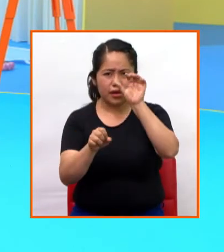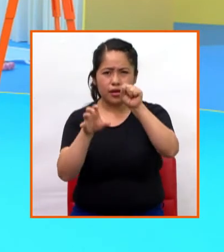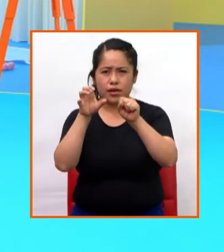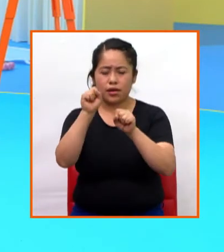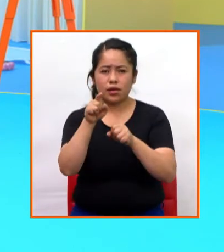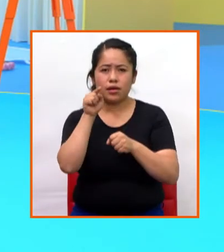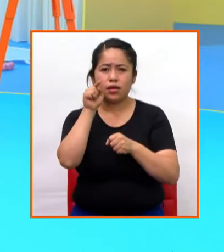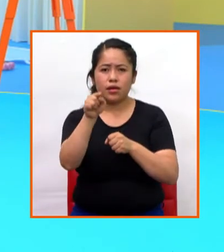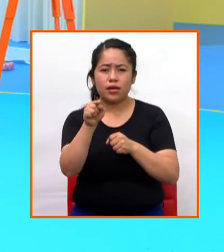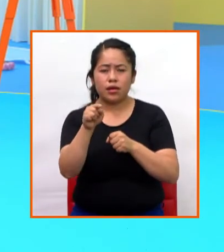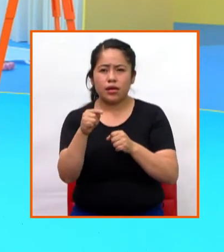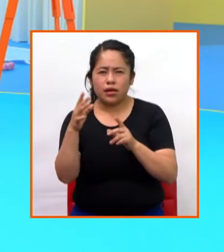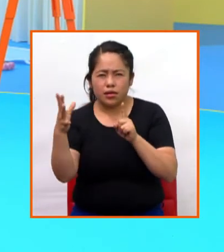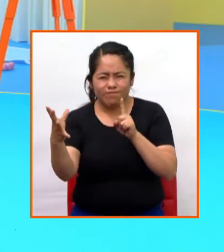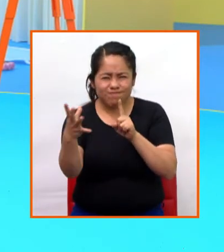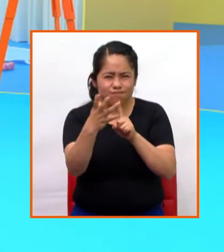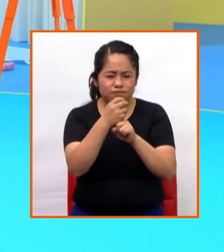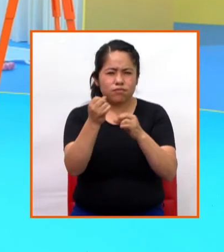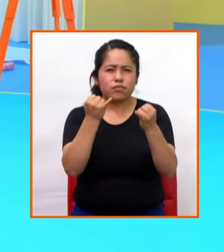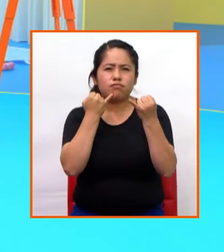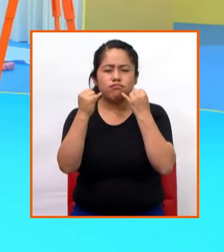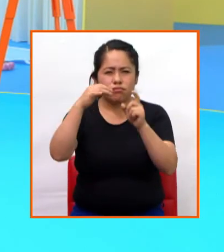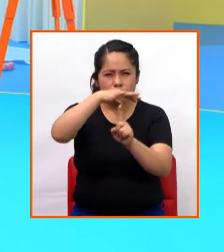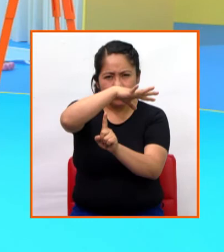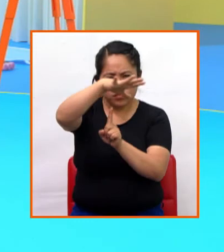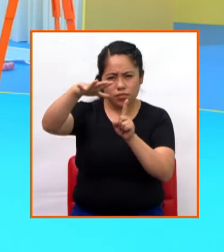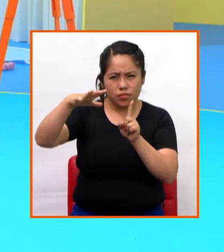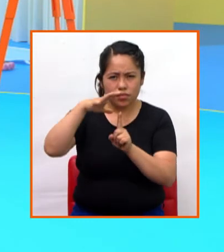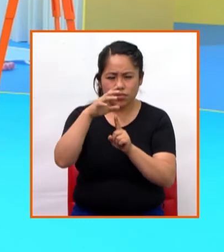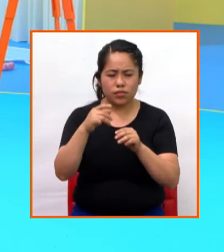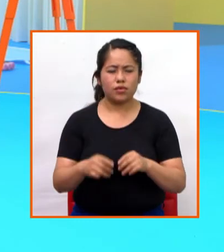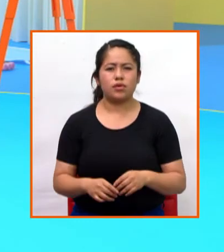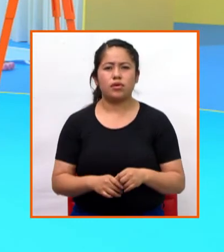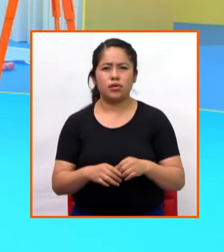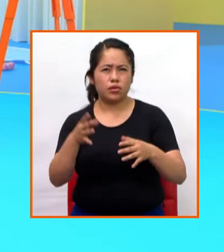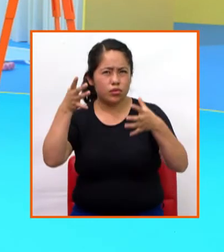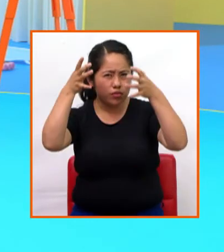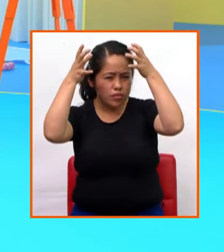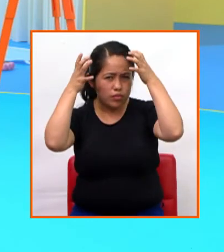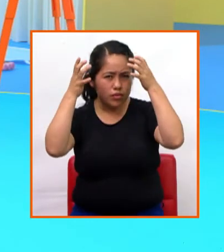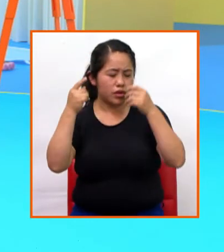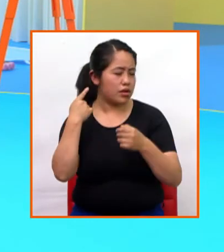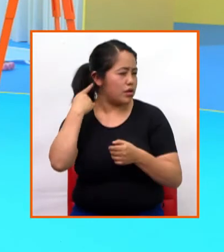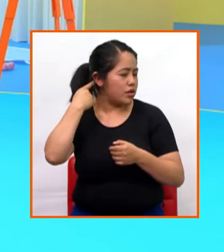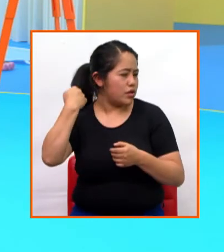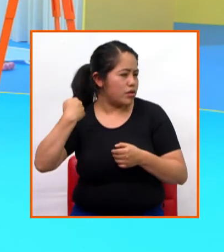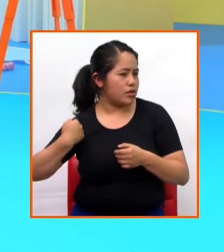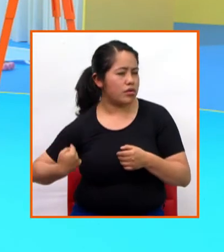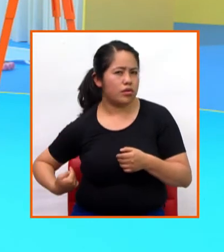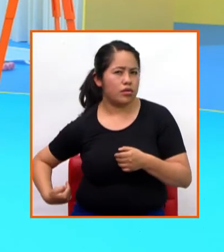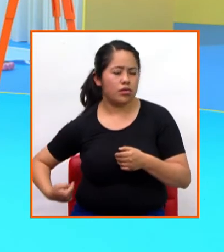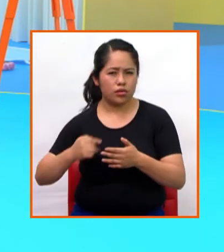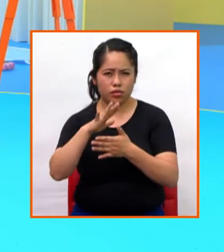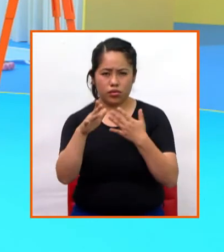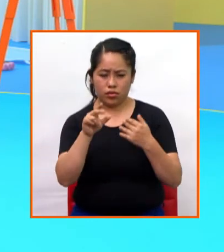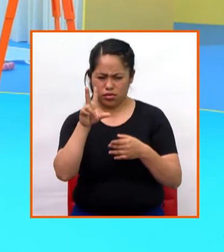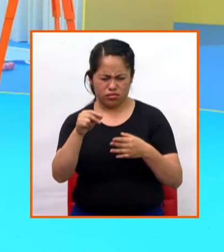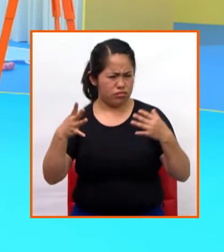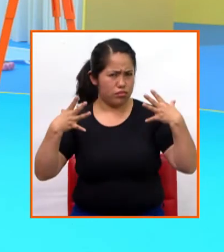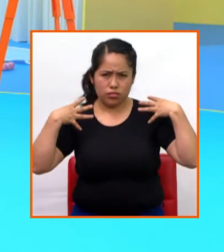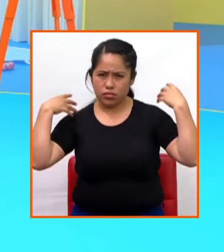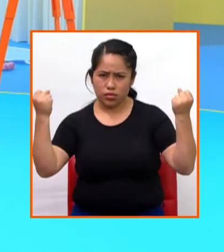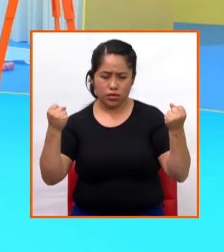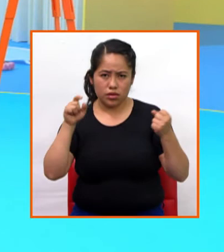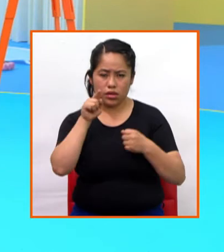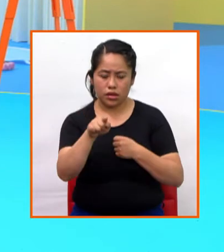de procesar la información de nuestro medio. Si nuestro cerebro, nuestra médula espinal y otras estructuras no están sanas, nosotros